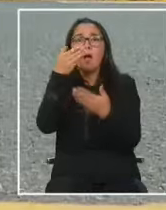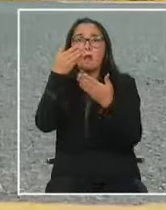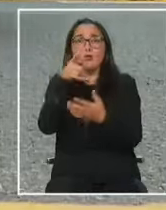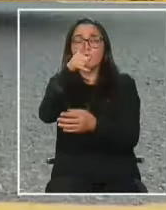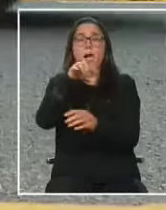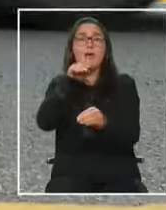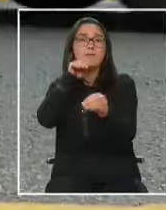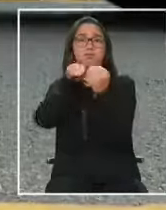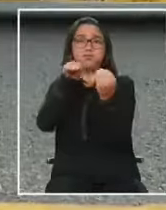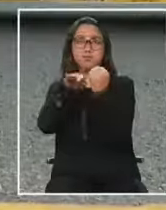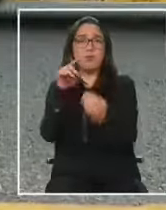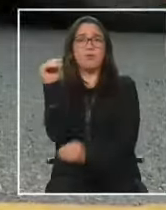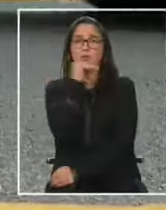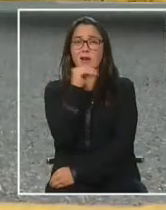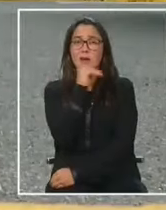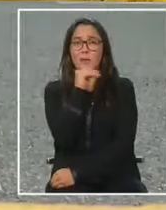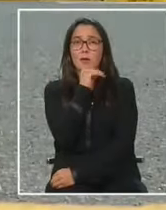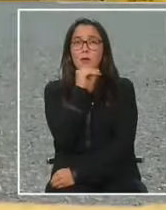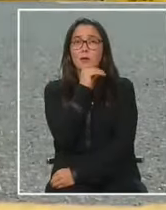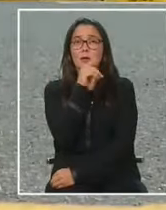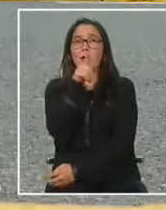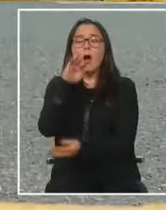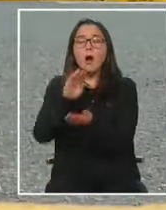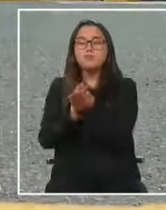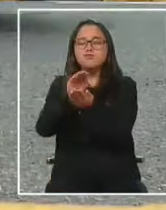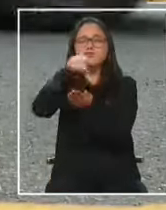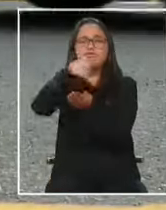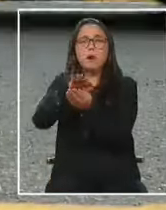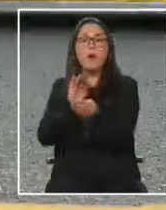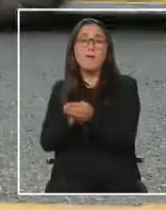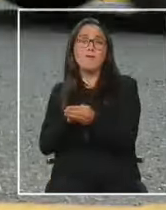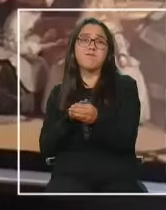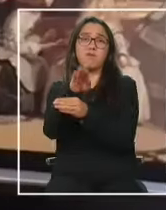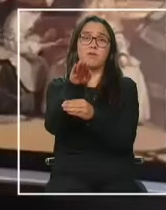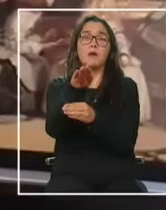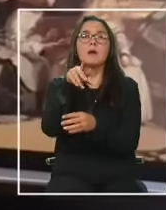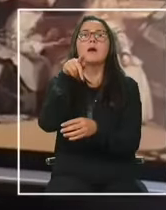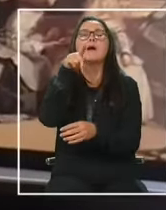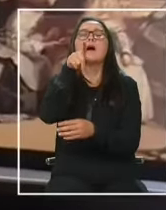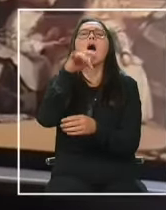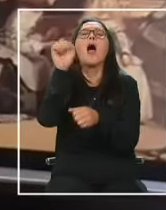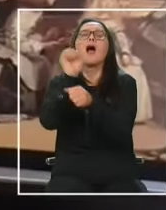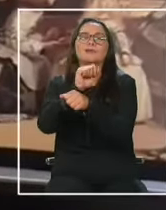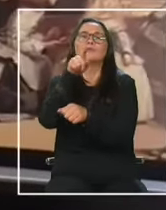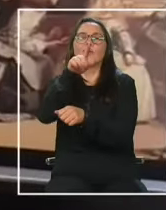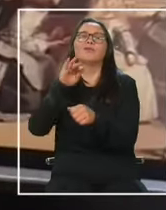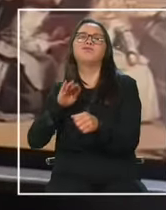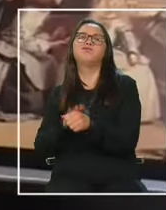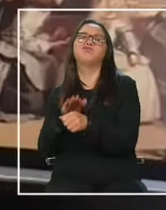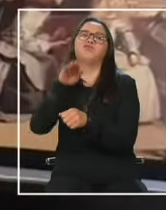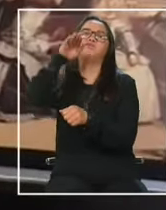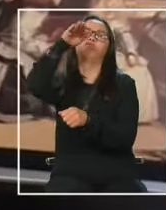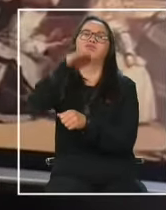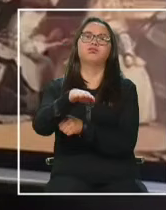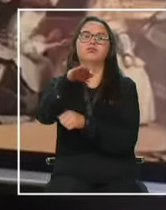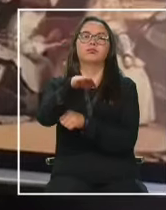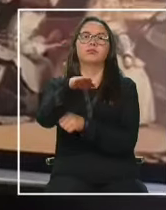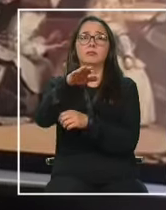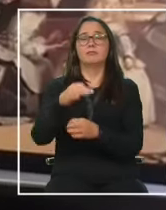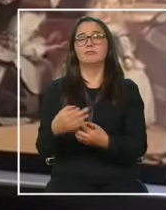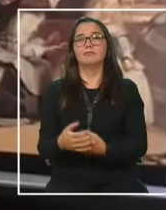el exceso de velocidad pasando por un resalto fuera de Norma hace que este auto vuele